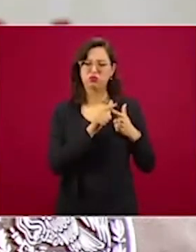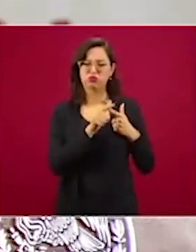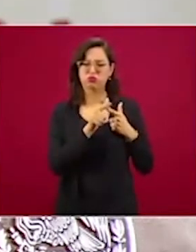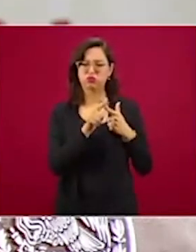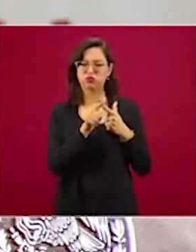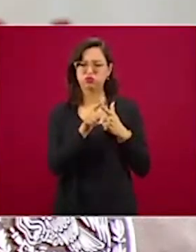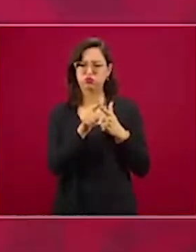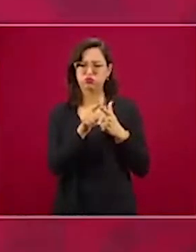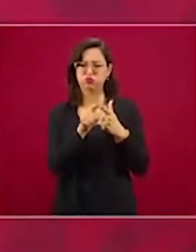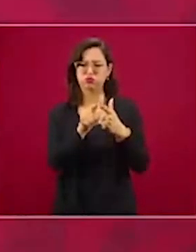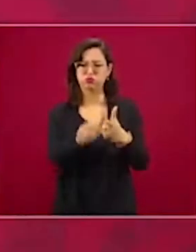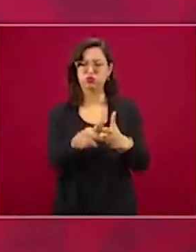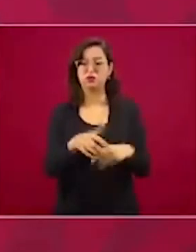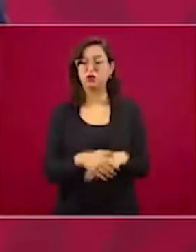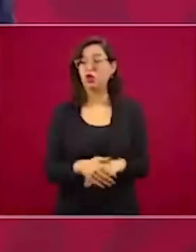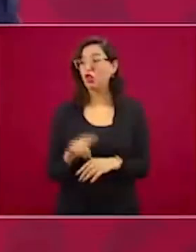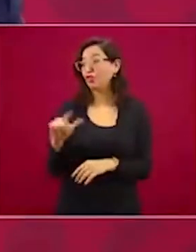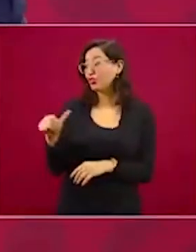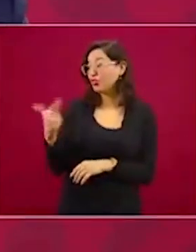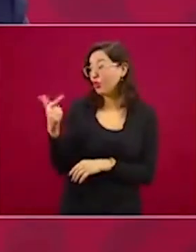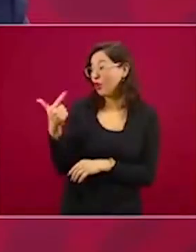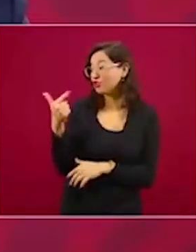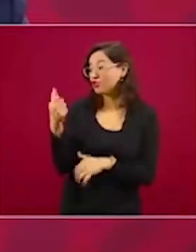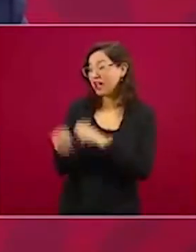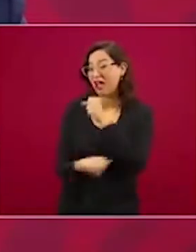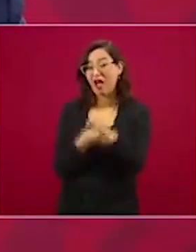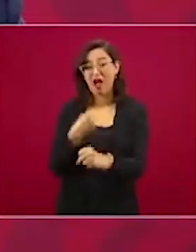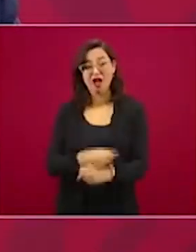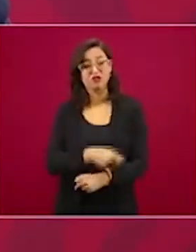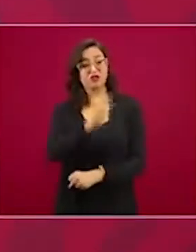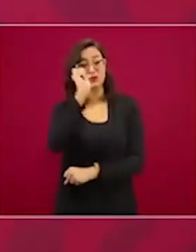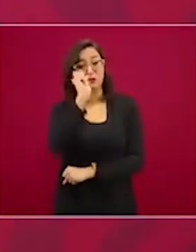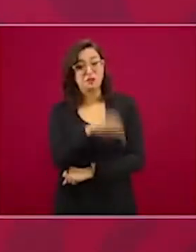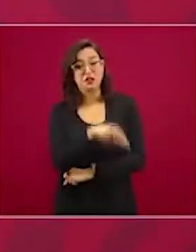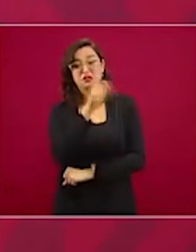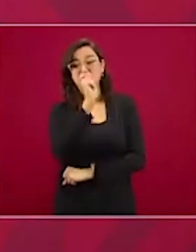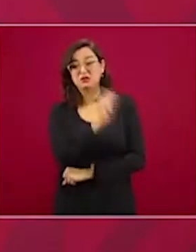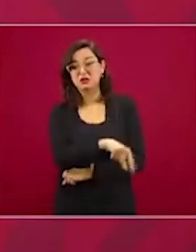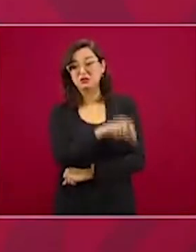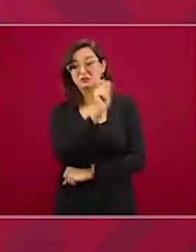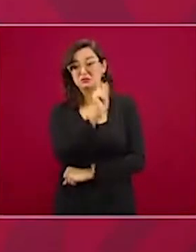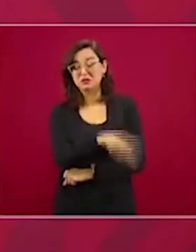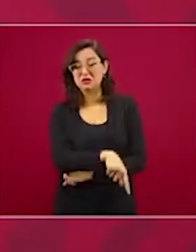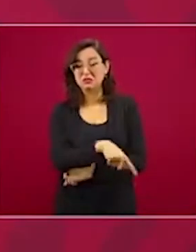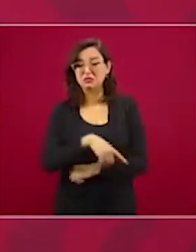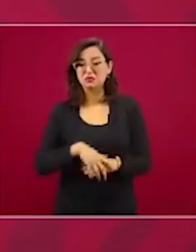¿Cuántos? 12. 12 años. Sí, y